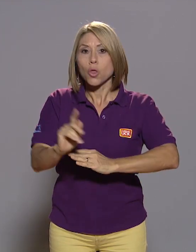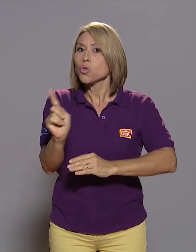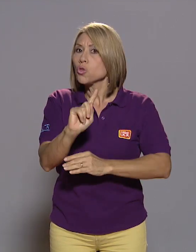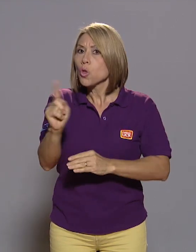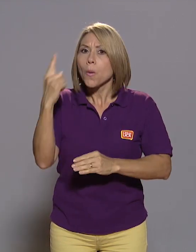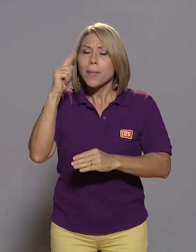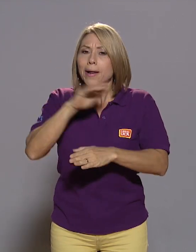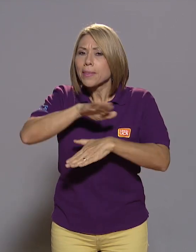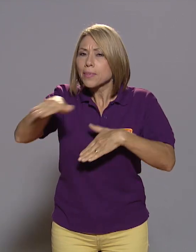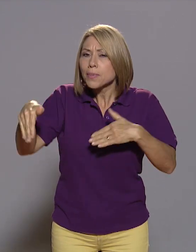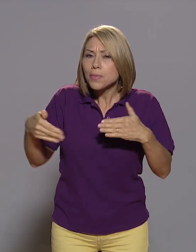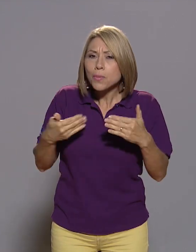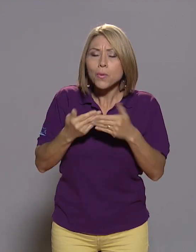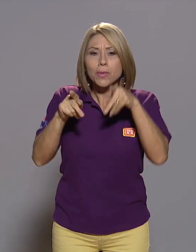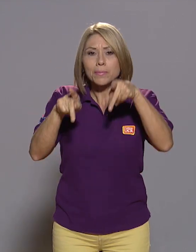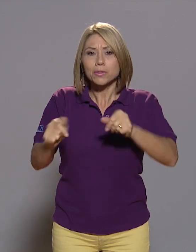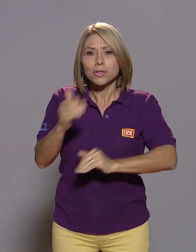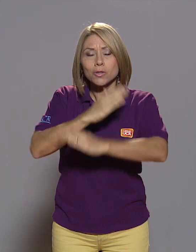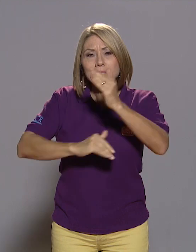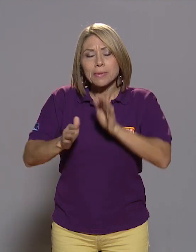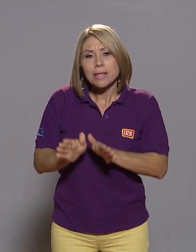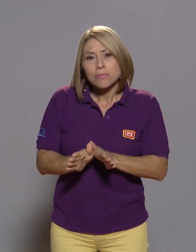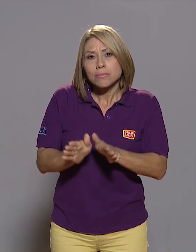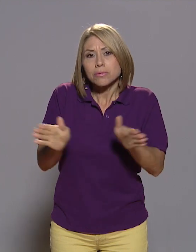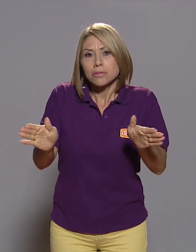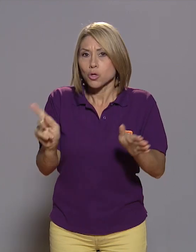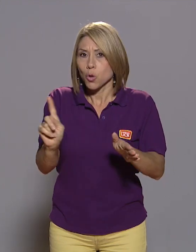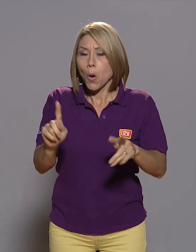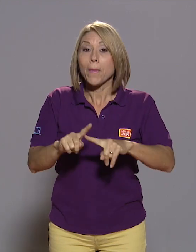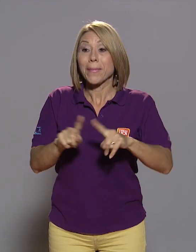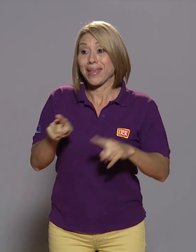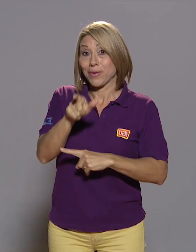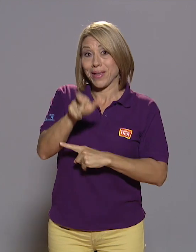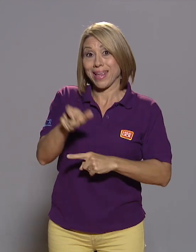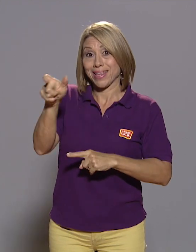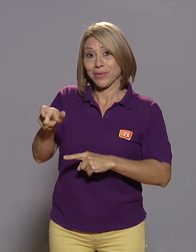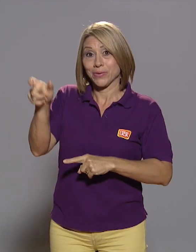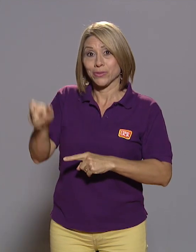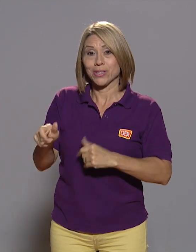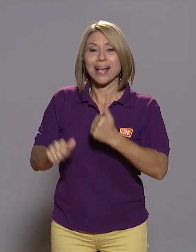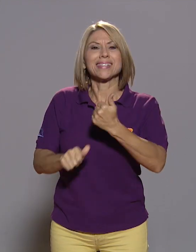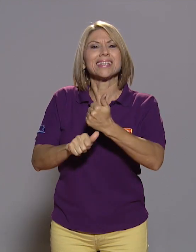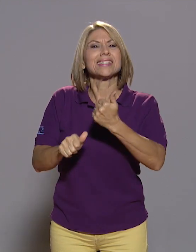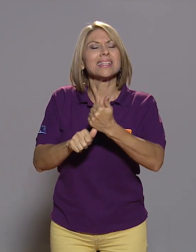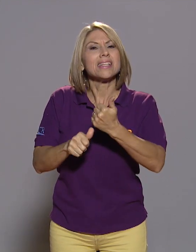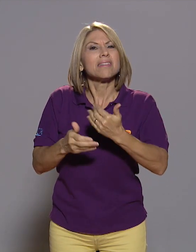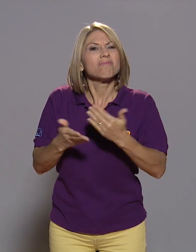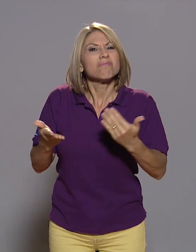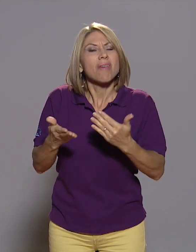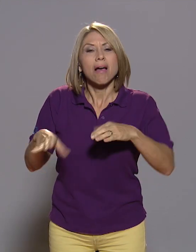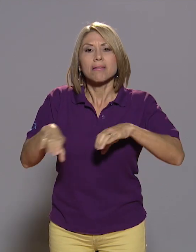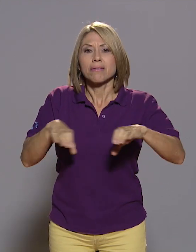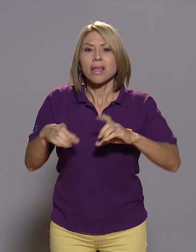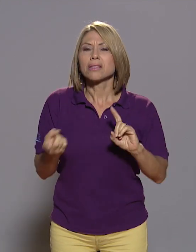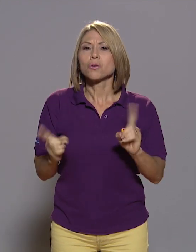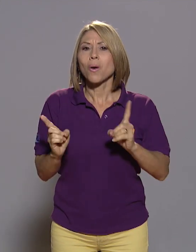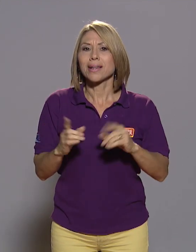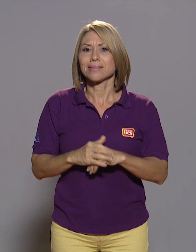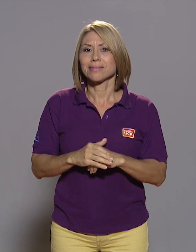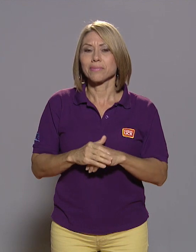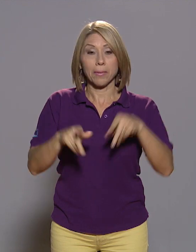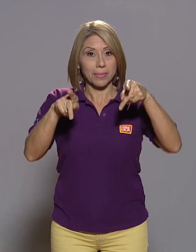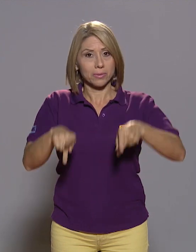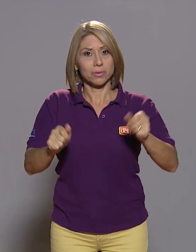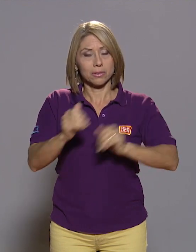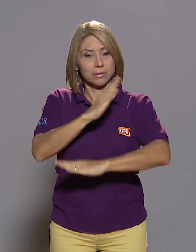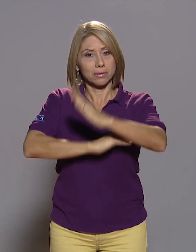todas las personas con discapacidad, pero entonces estamos hablando de que va a venir a asistir a qué actividades, ¿verdad? Y cuáles son las personas